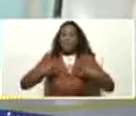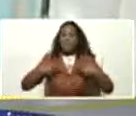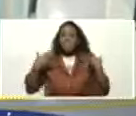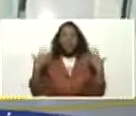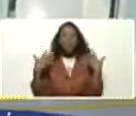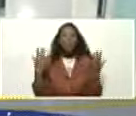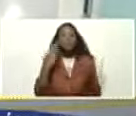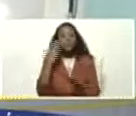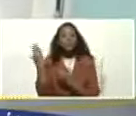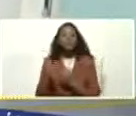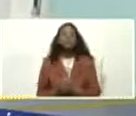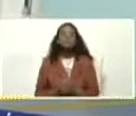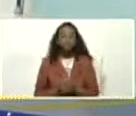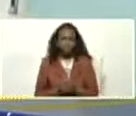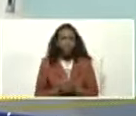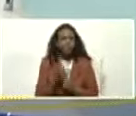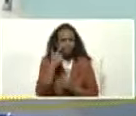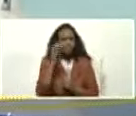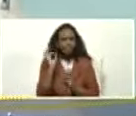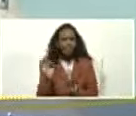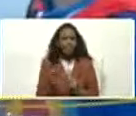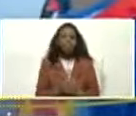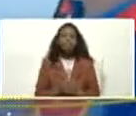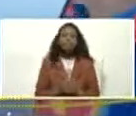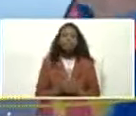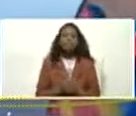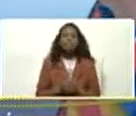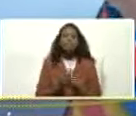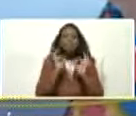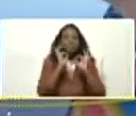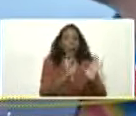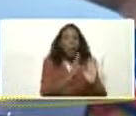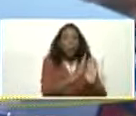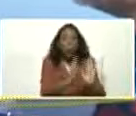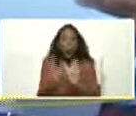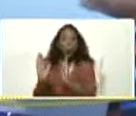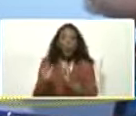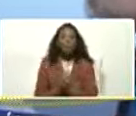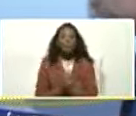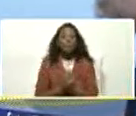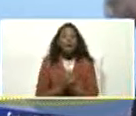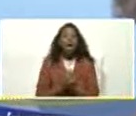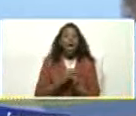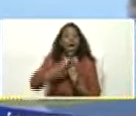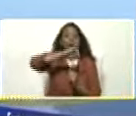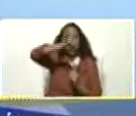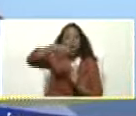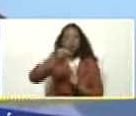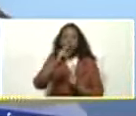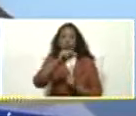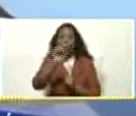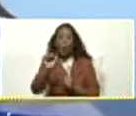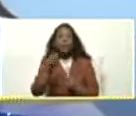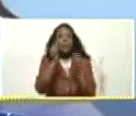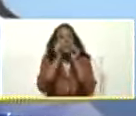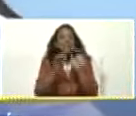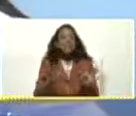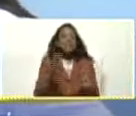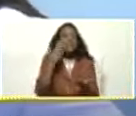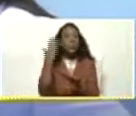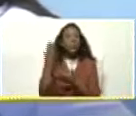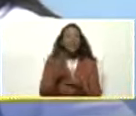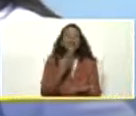adversidad bueno doctora acero jna acero que Dios me la bendiga